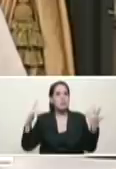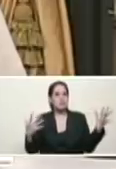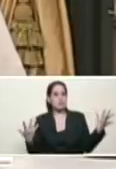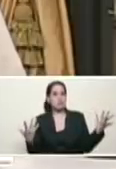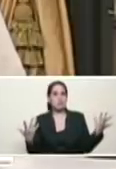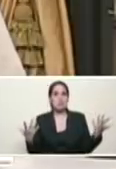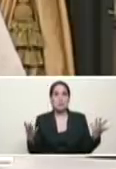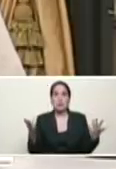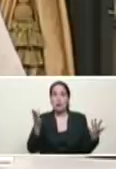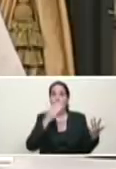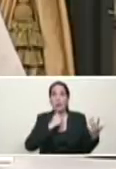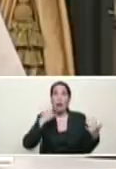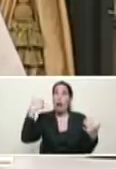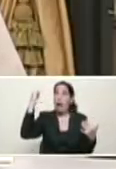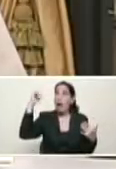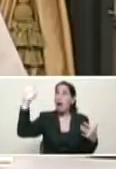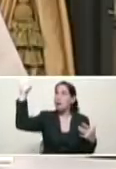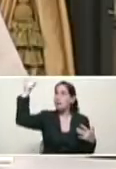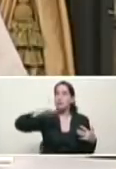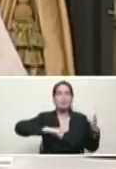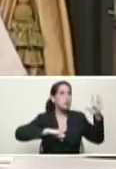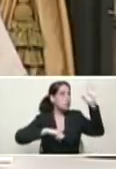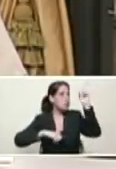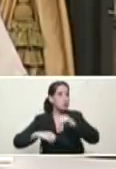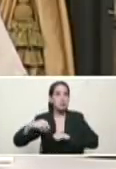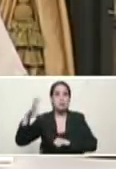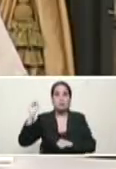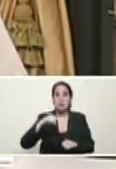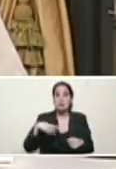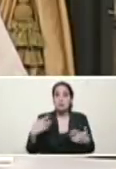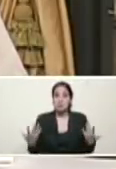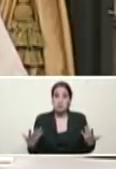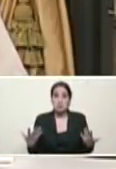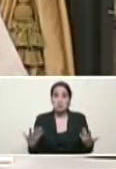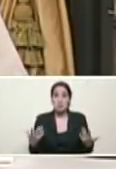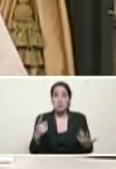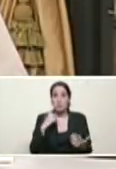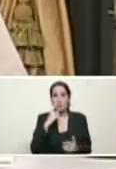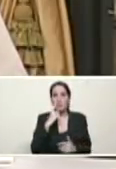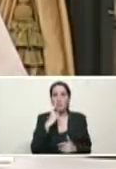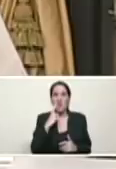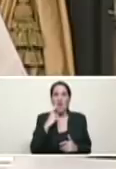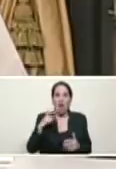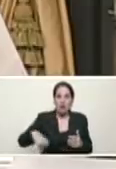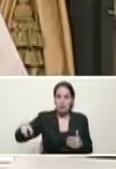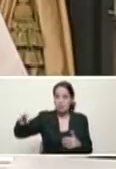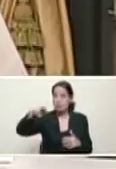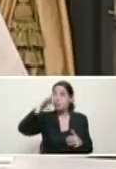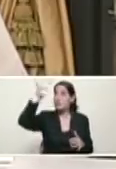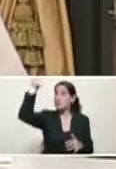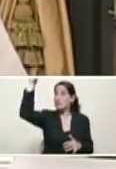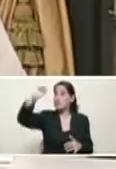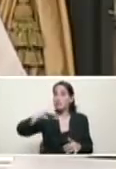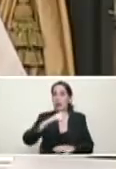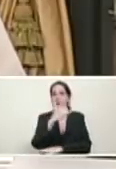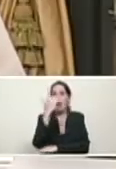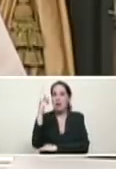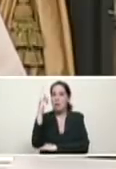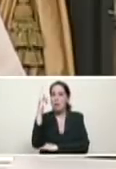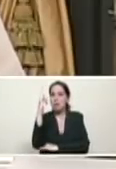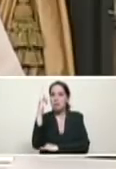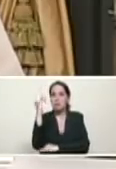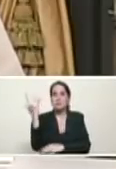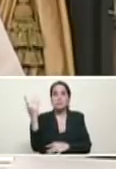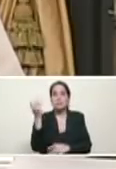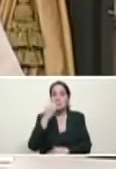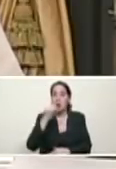habían comido los pájaros o los murciélagos, ahí está un compañero, Víctor, nos montamos en el árbol y a comer puma